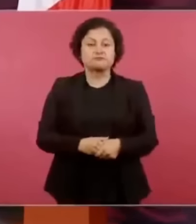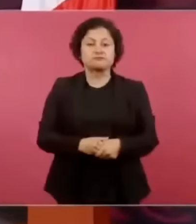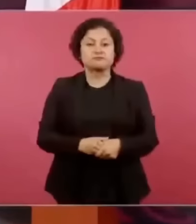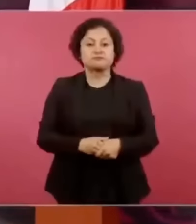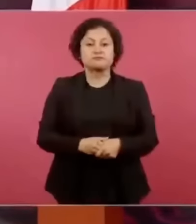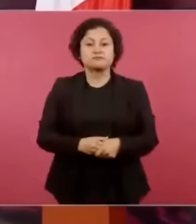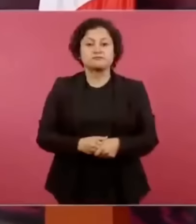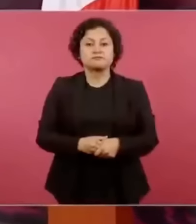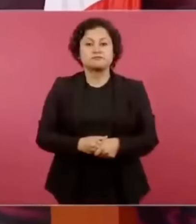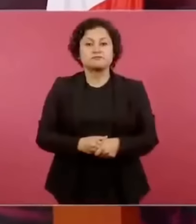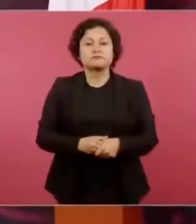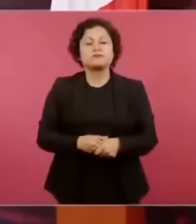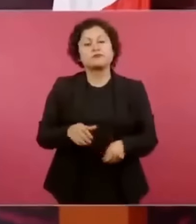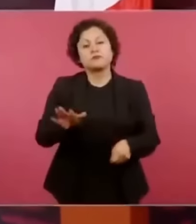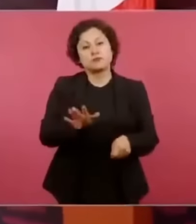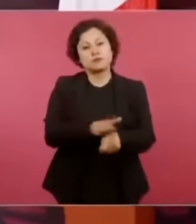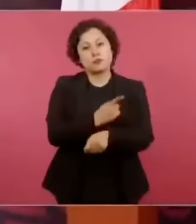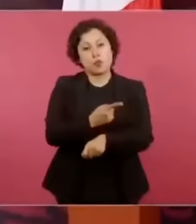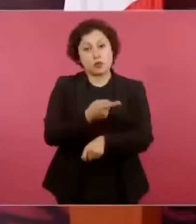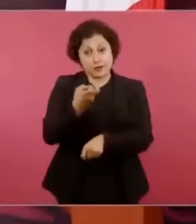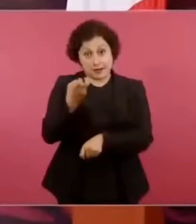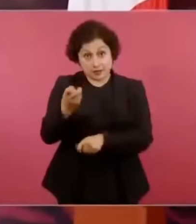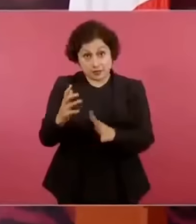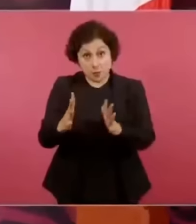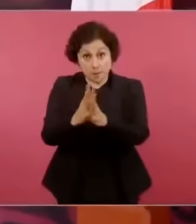porque tenemos que defender la democracia.